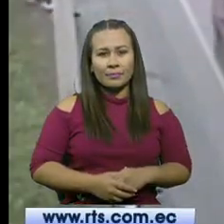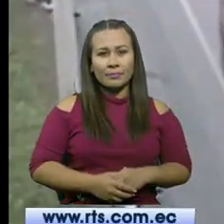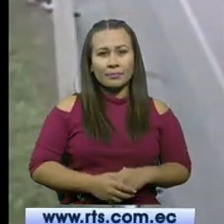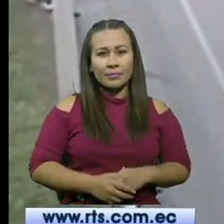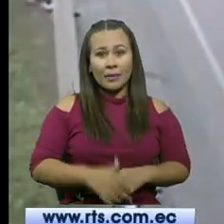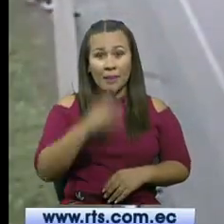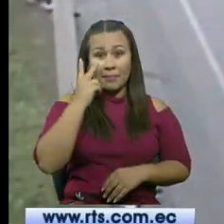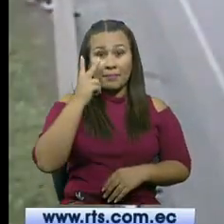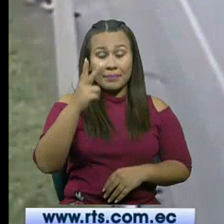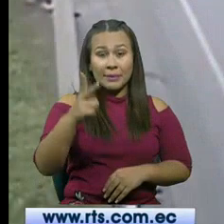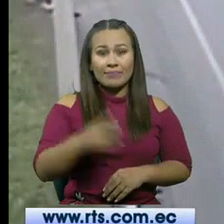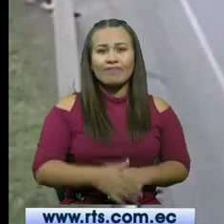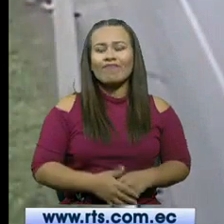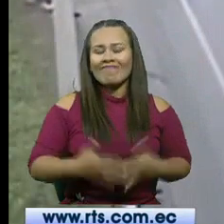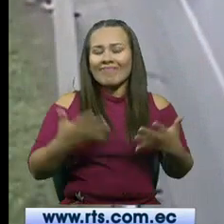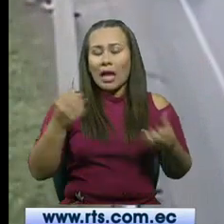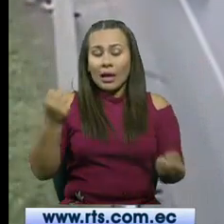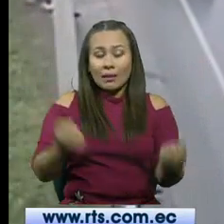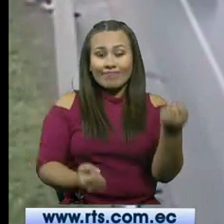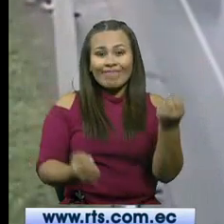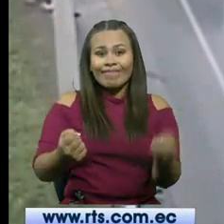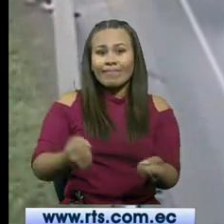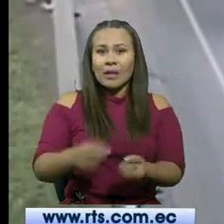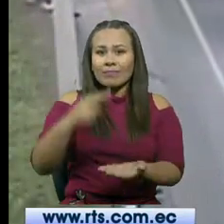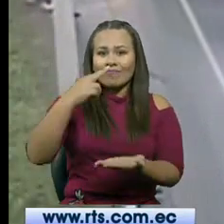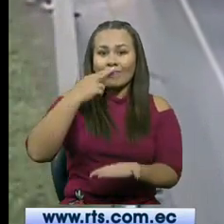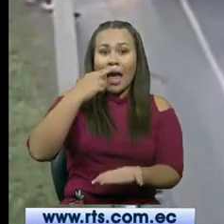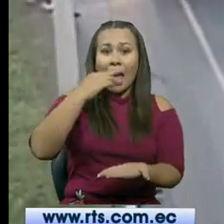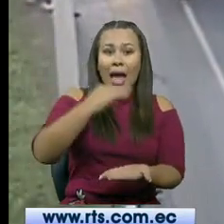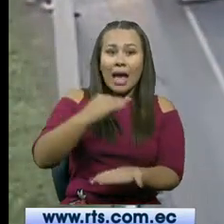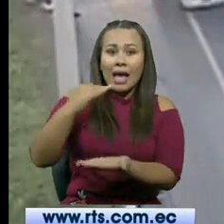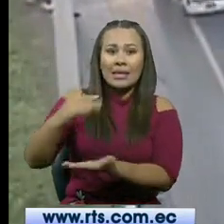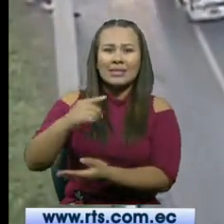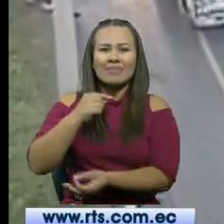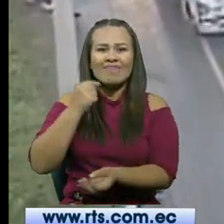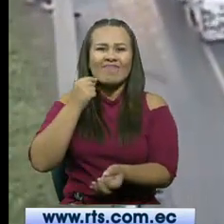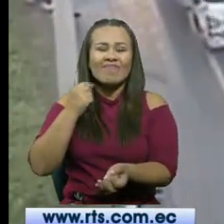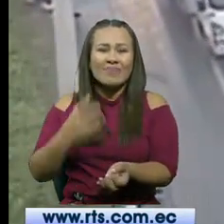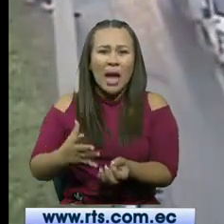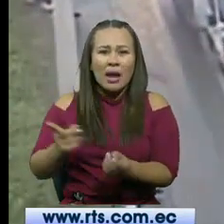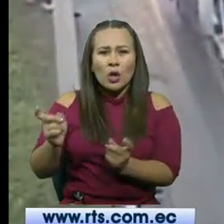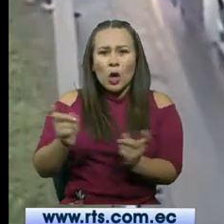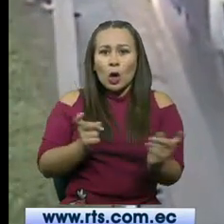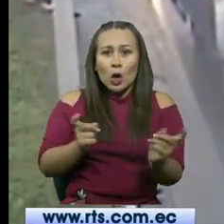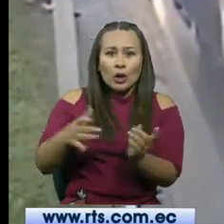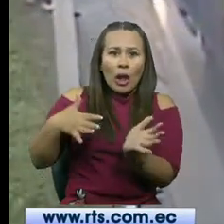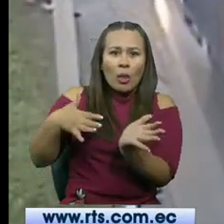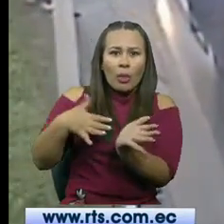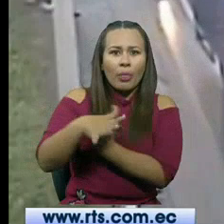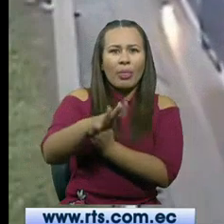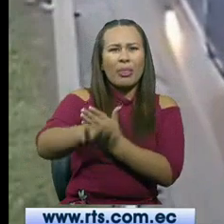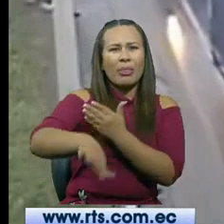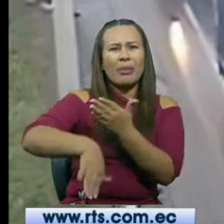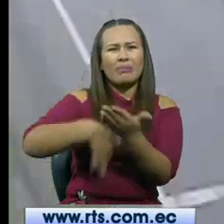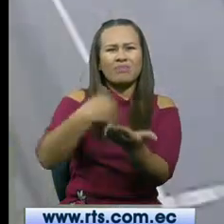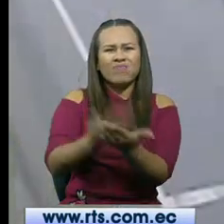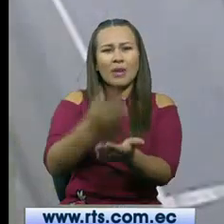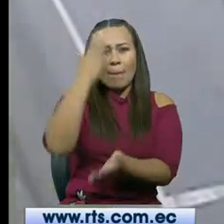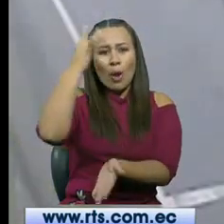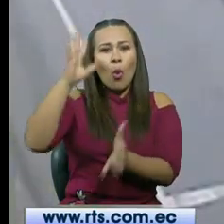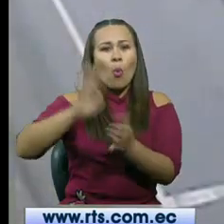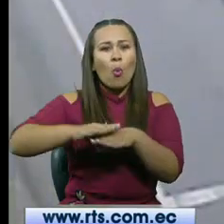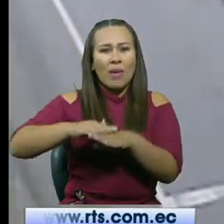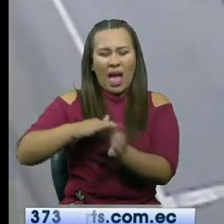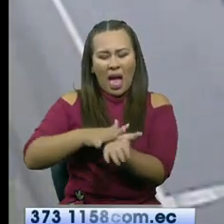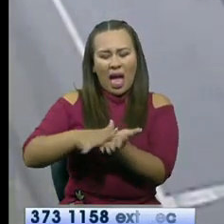Al parecer, un vehículo pesado que transportaba bombonas de gas pierde el control debido a que la calzada se encontraba mojada,